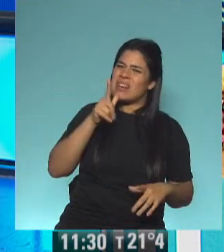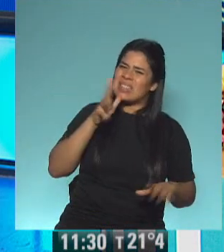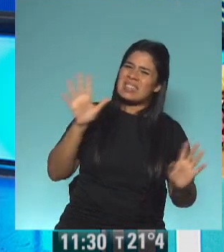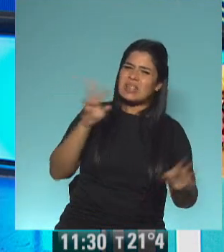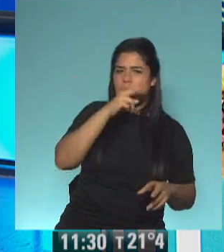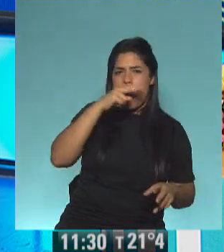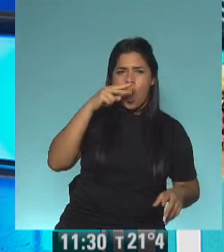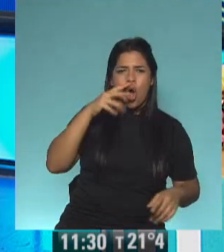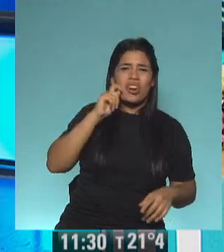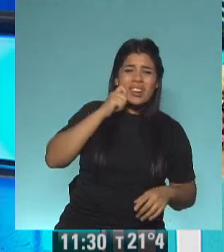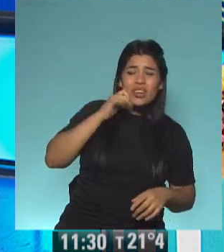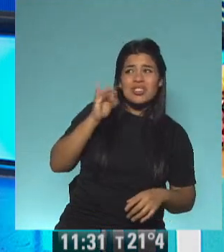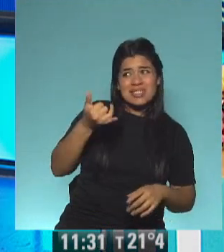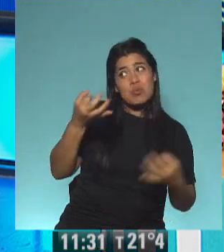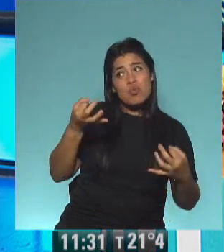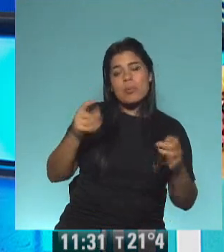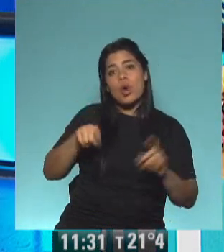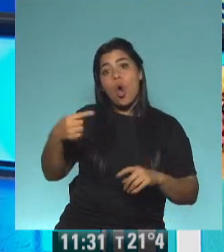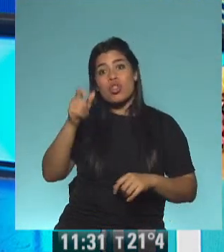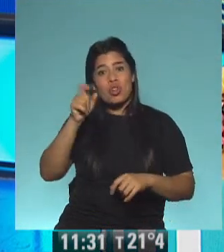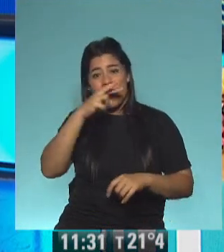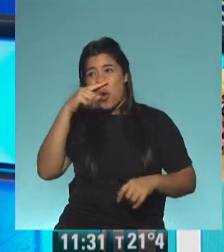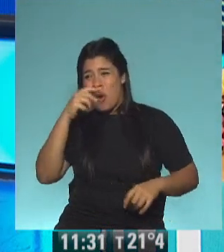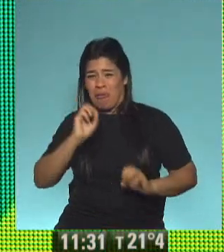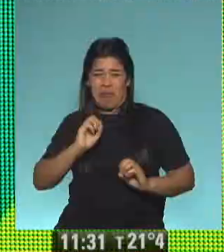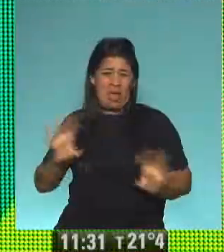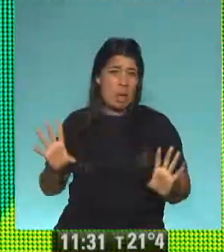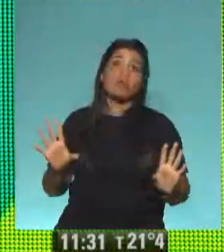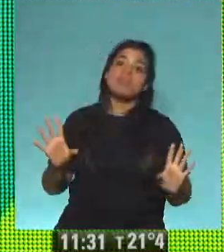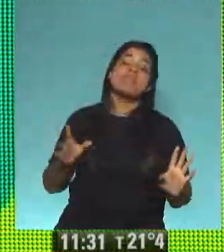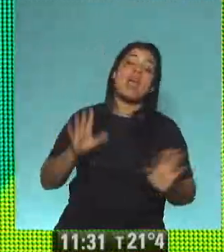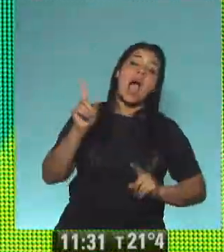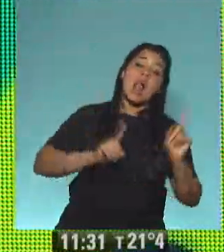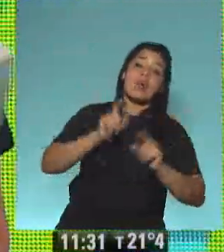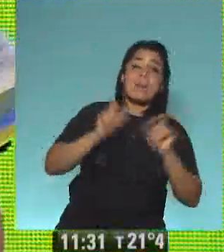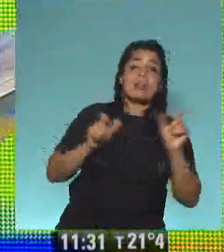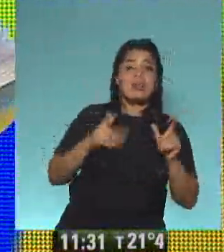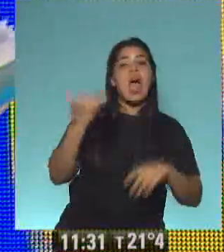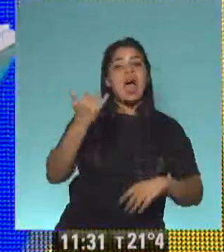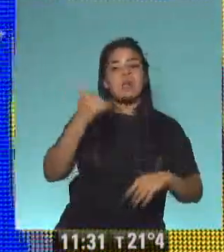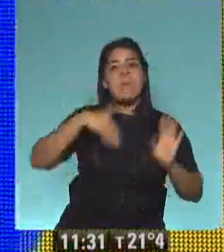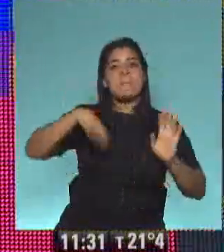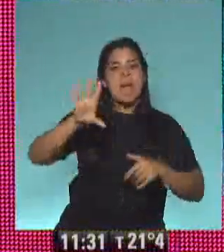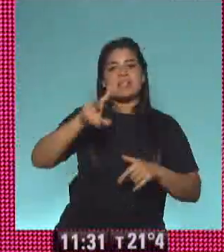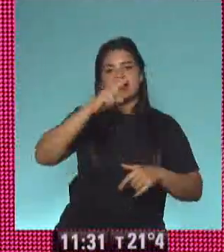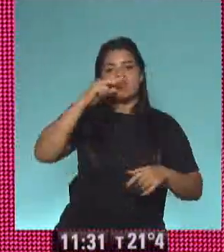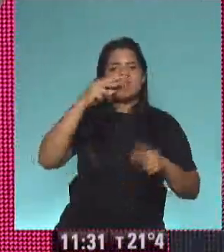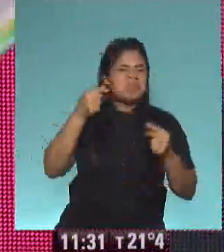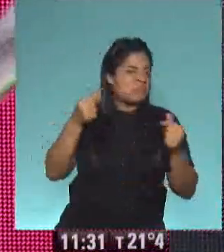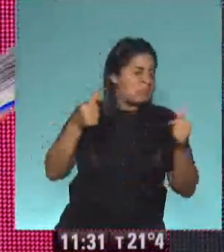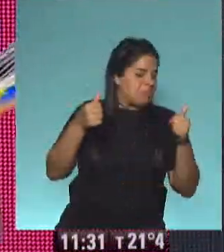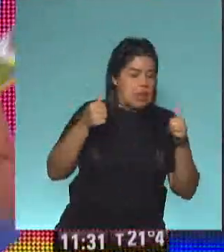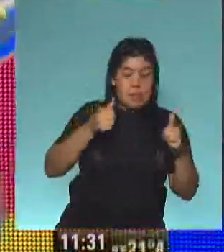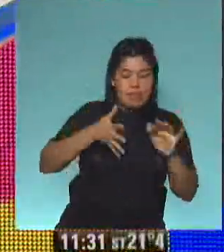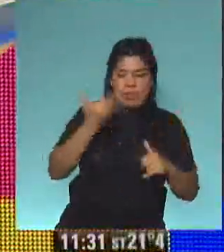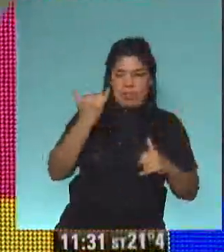olores sí, pero para los feos, bueno, ahí es de lejos. Hay gente que tiene mayor sensibilidad, ¿no? Sí, entonces sí. Huele más cosas que otros y otras